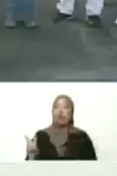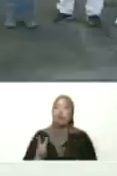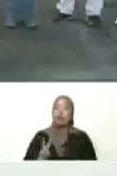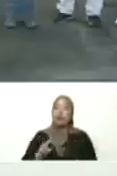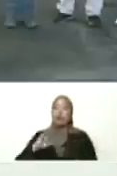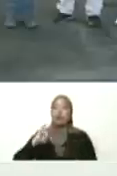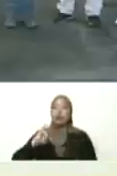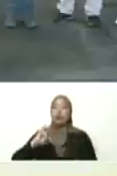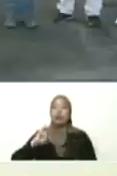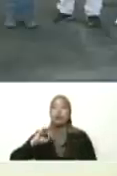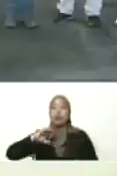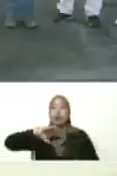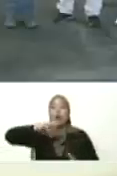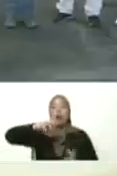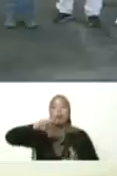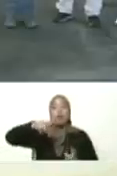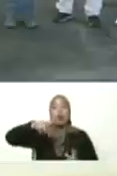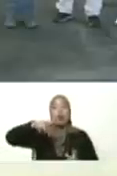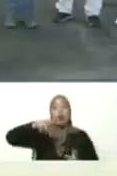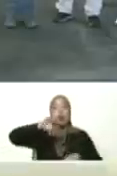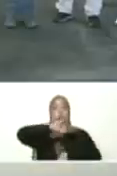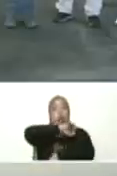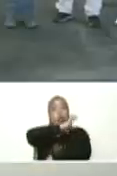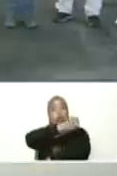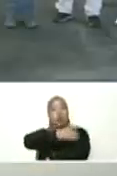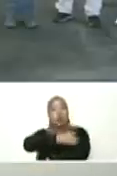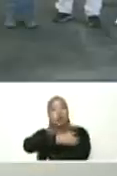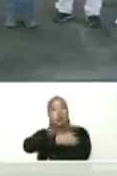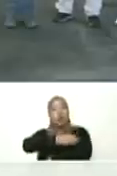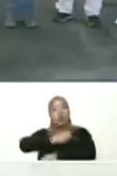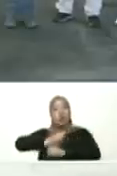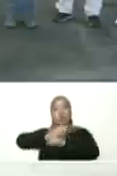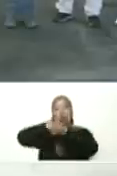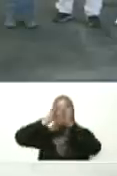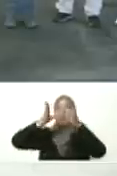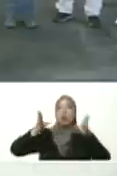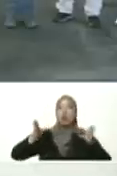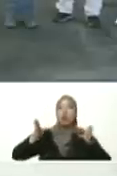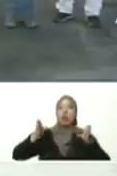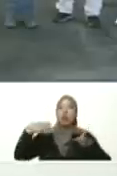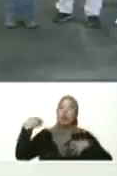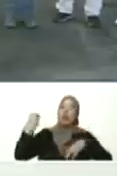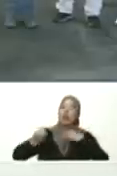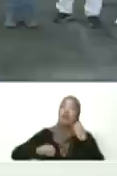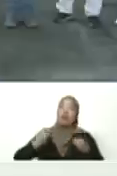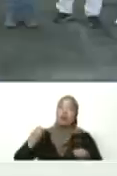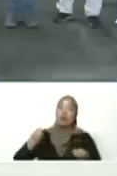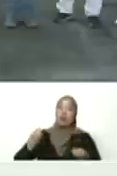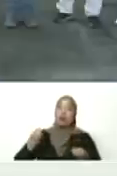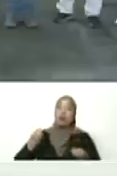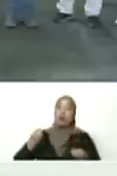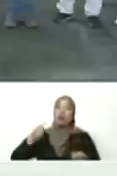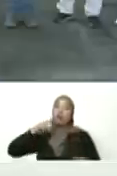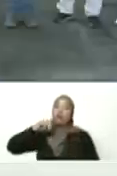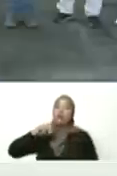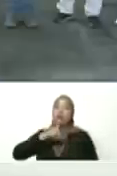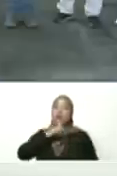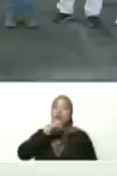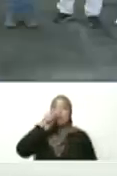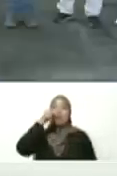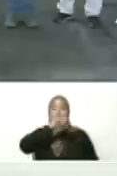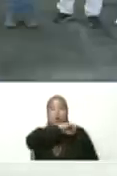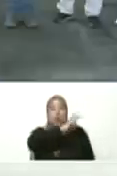tiene una arma atómica, un arma gigantesca, y esa arma atómica se llama el